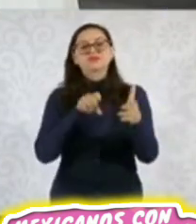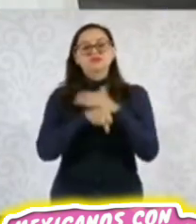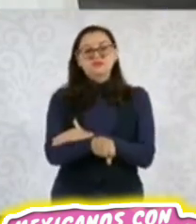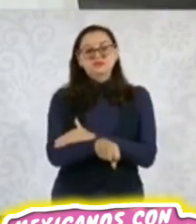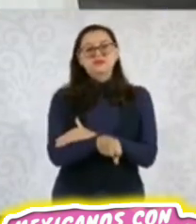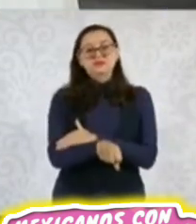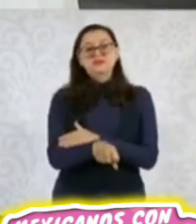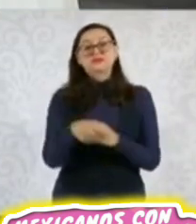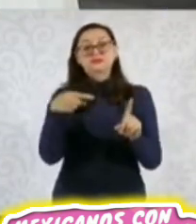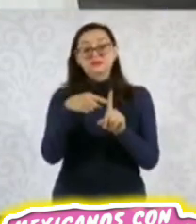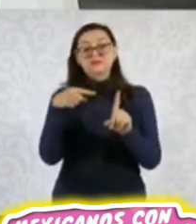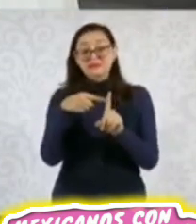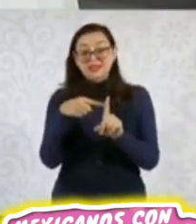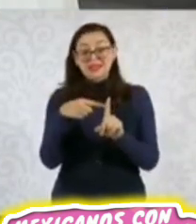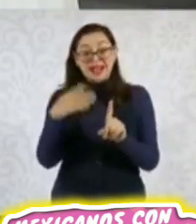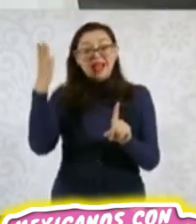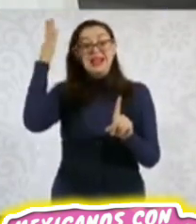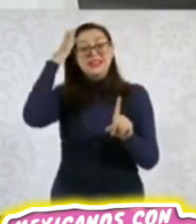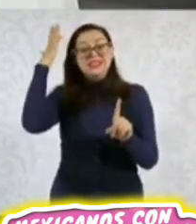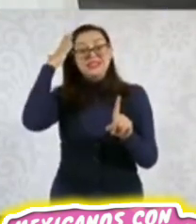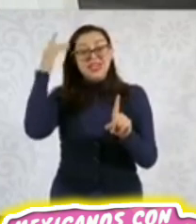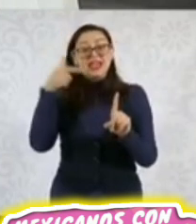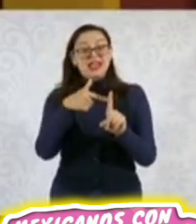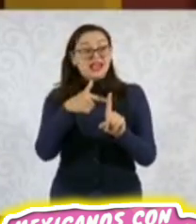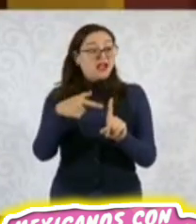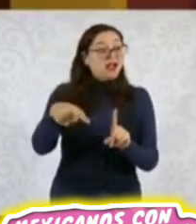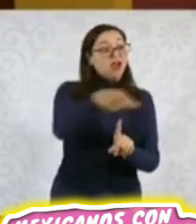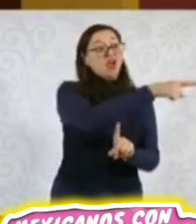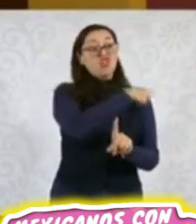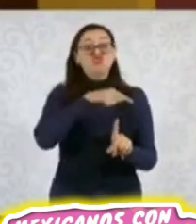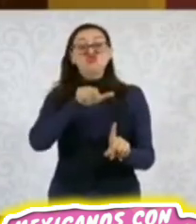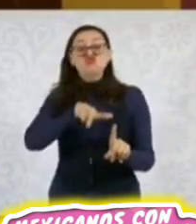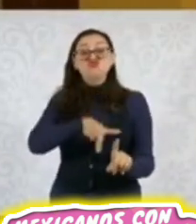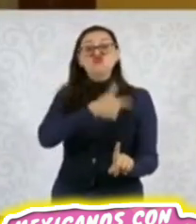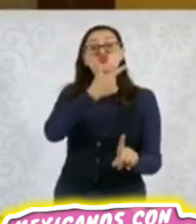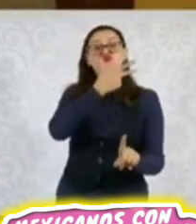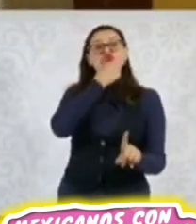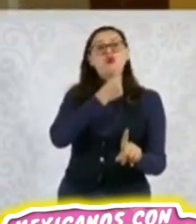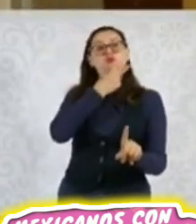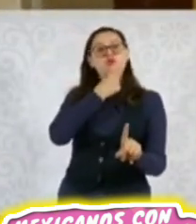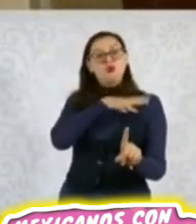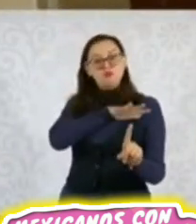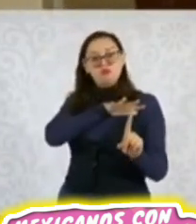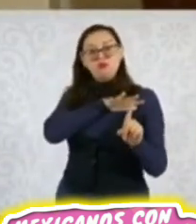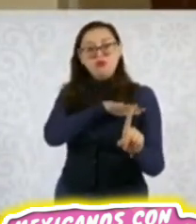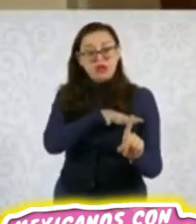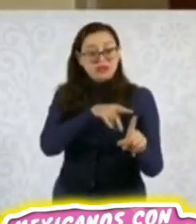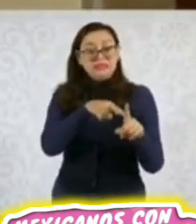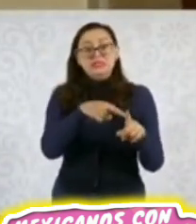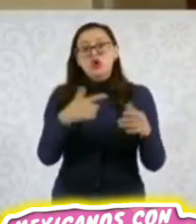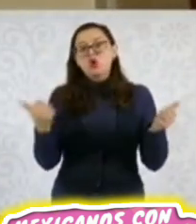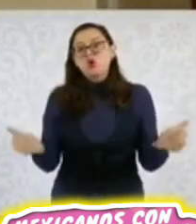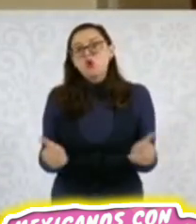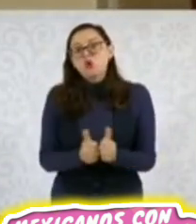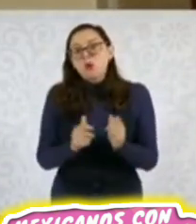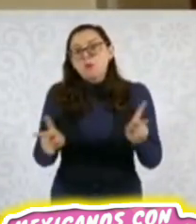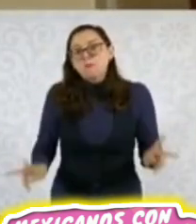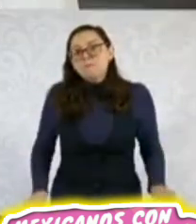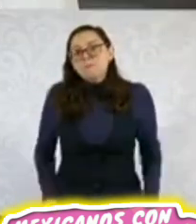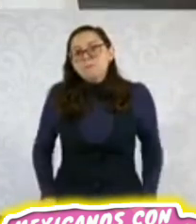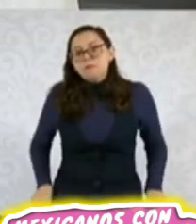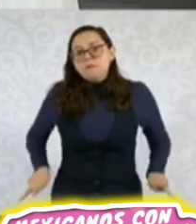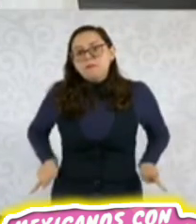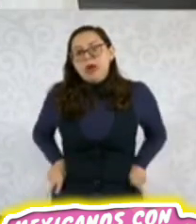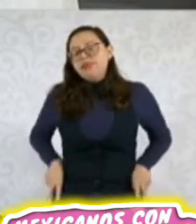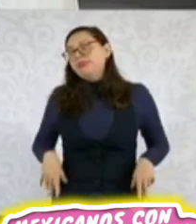gavilla de 12 hombres. 12 hombres, es decir, ella lideraba ya una gavilla. La detienen portando pantalones. Cuando se le hace su